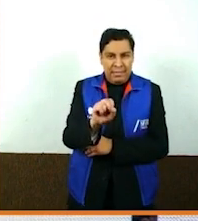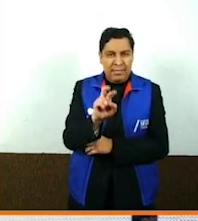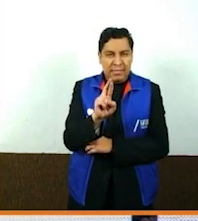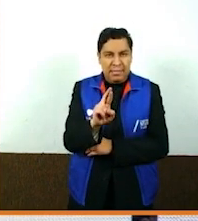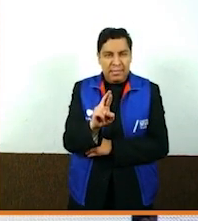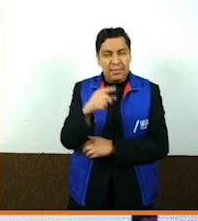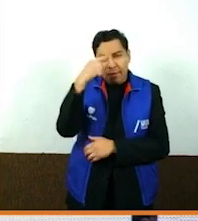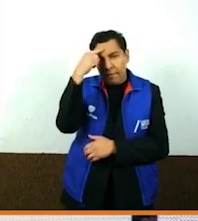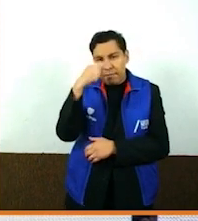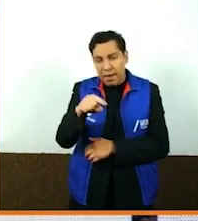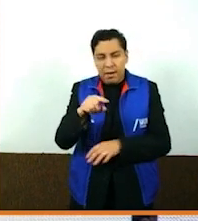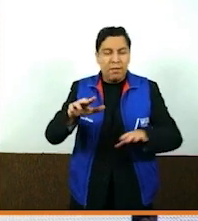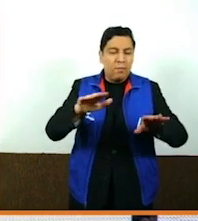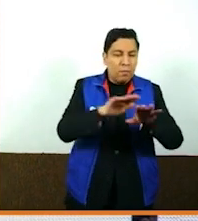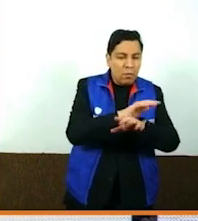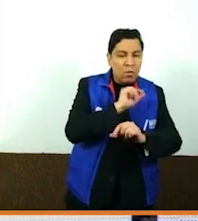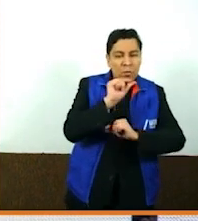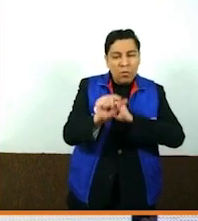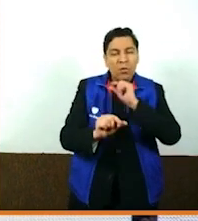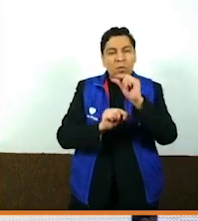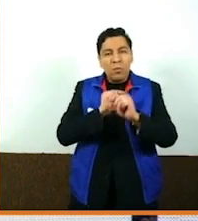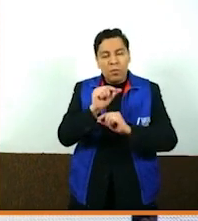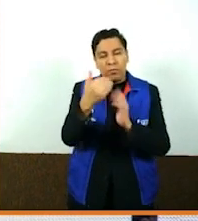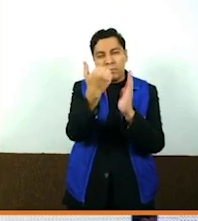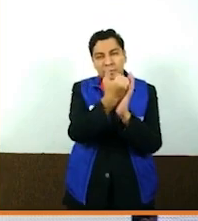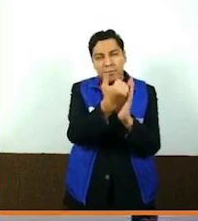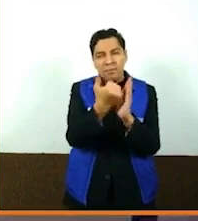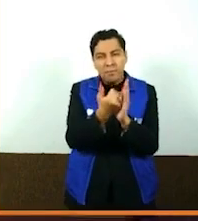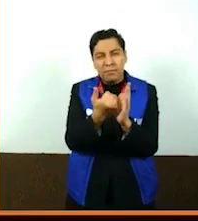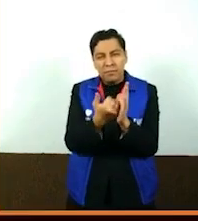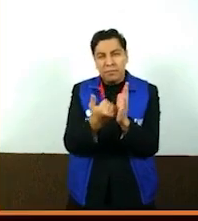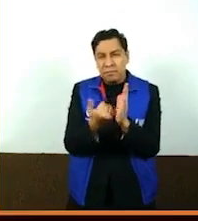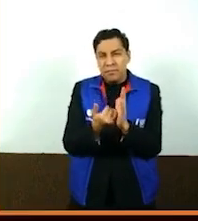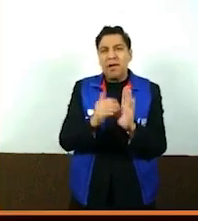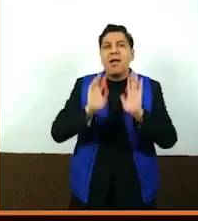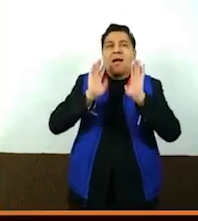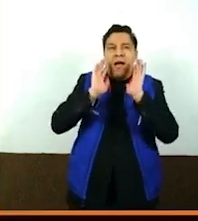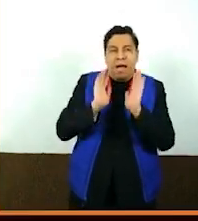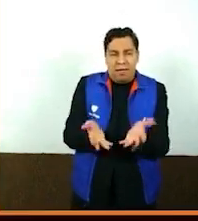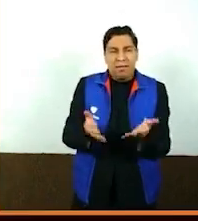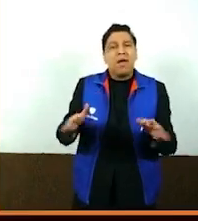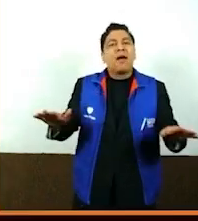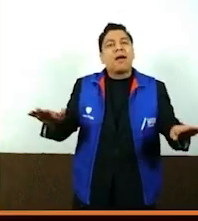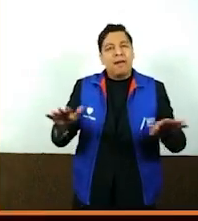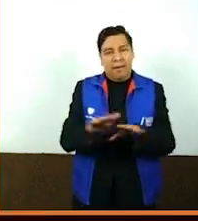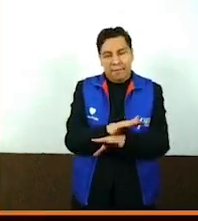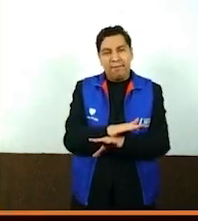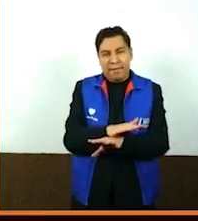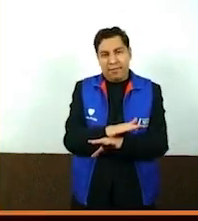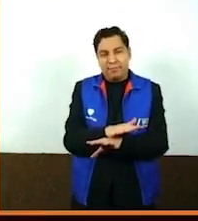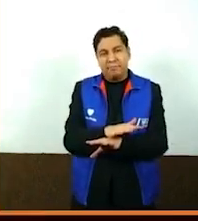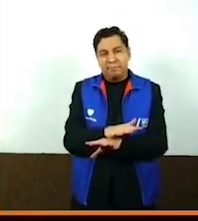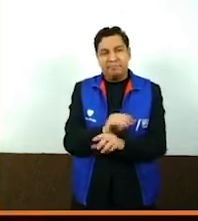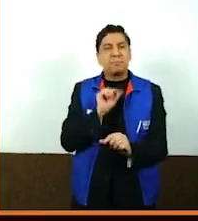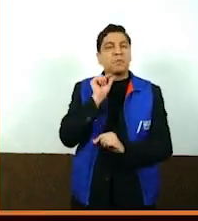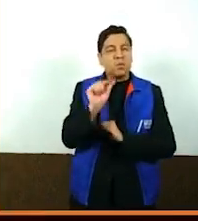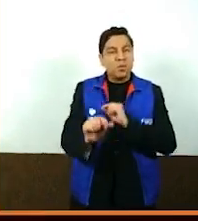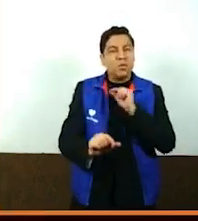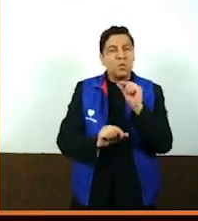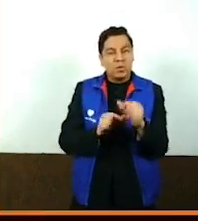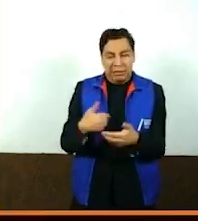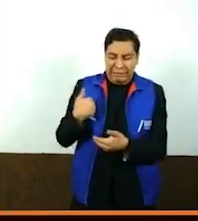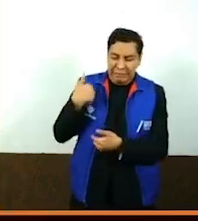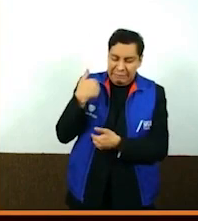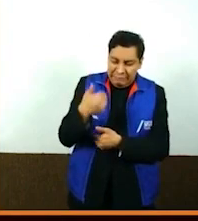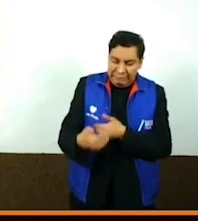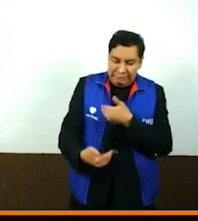haciendo modificaciones que han podido ir midiendo en el valor que van generando. Han sido